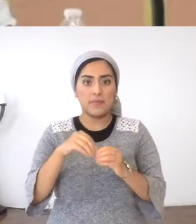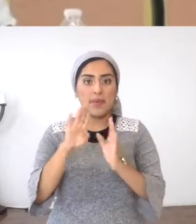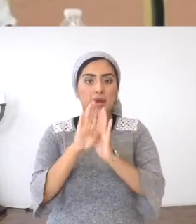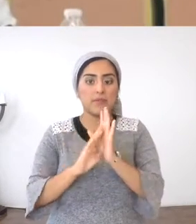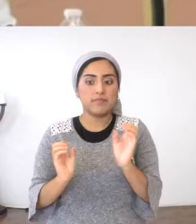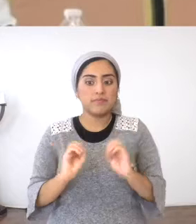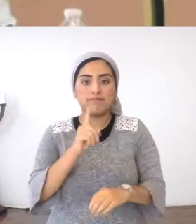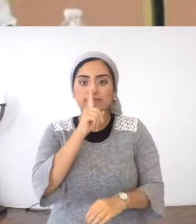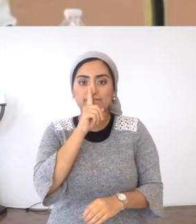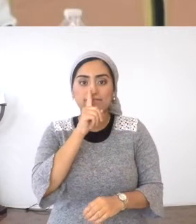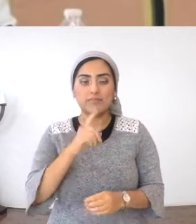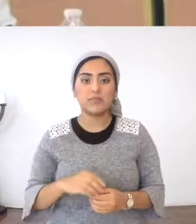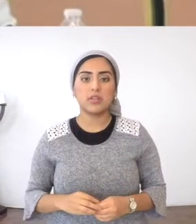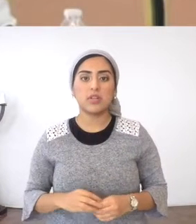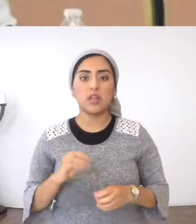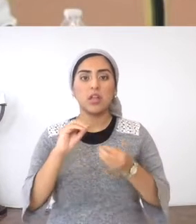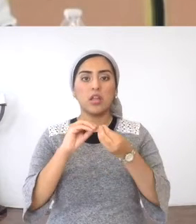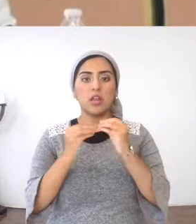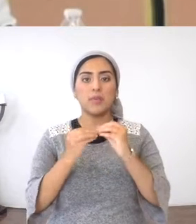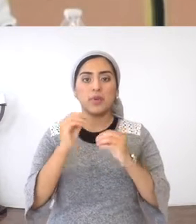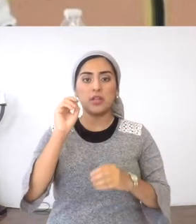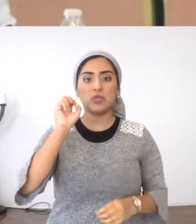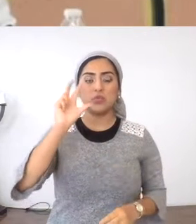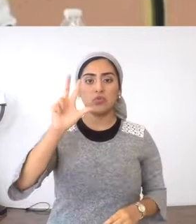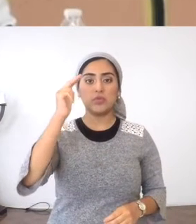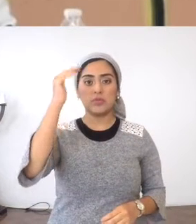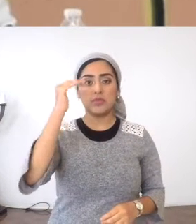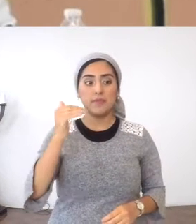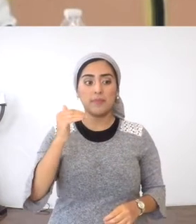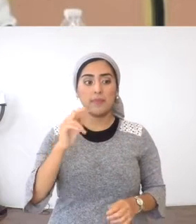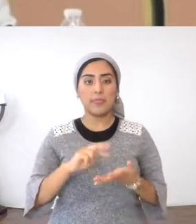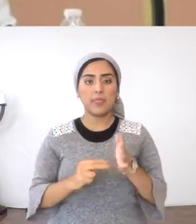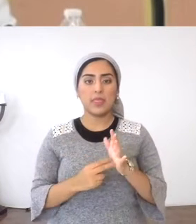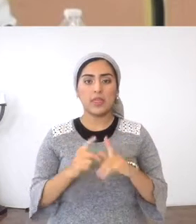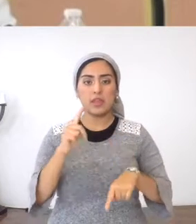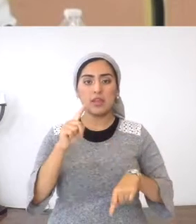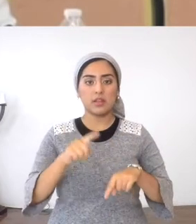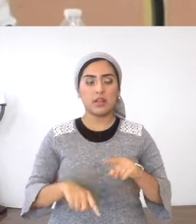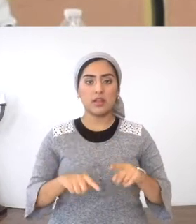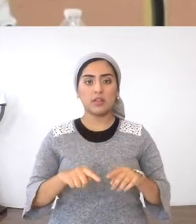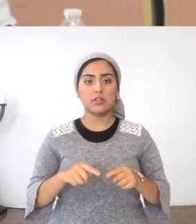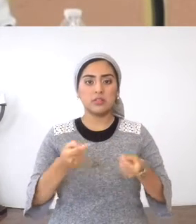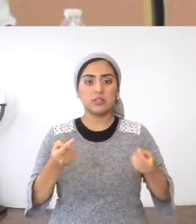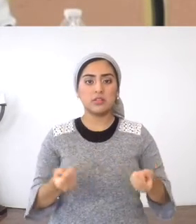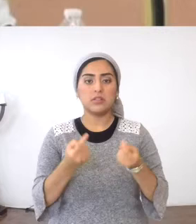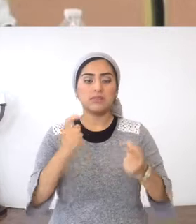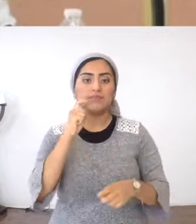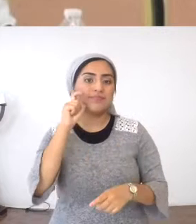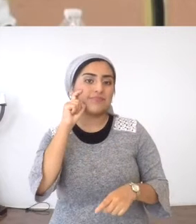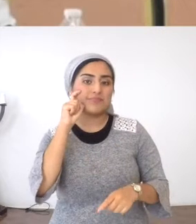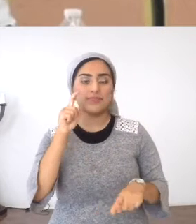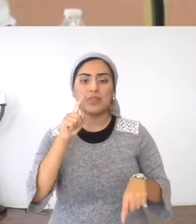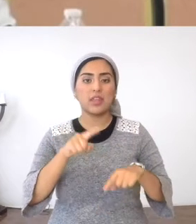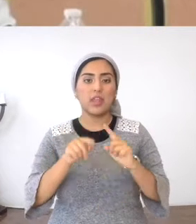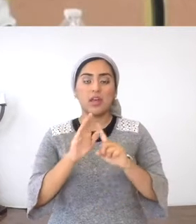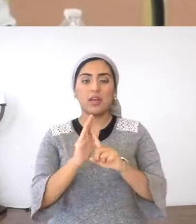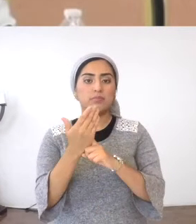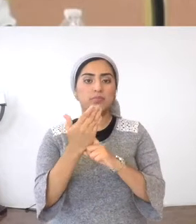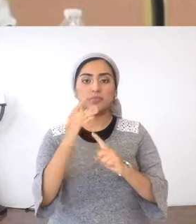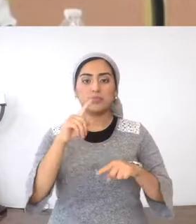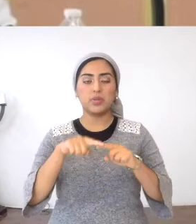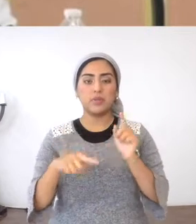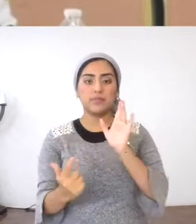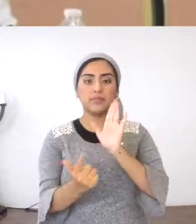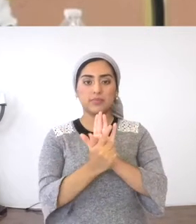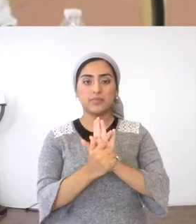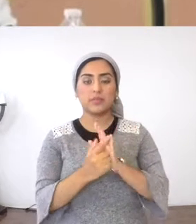pues En la Biblia No aparece Como número Que sigue Número tres Es el no Pecado sexual O sea No al adulterio